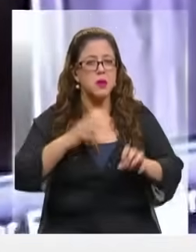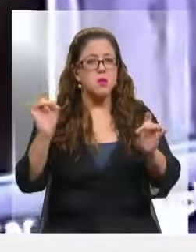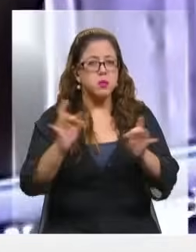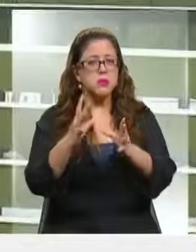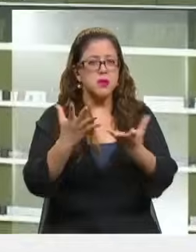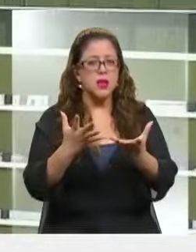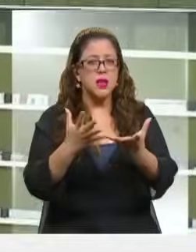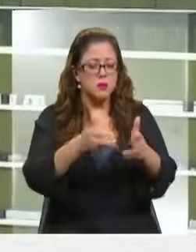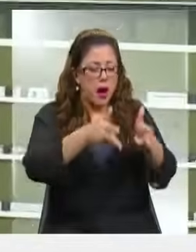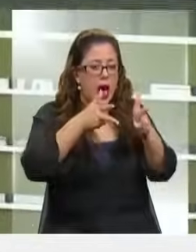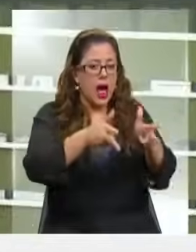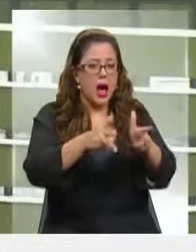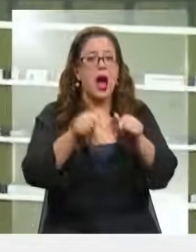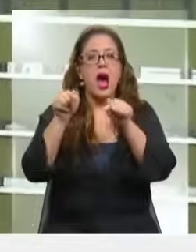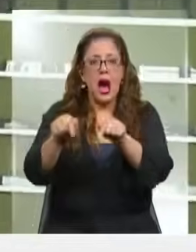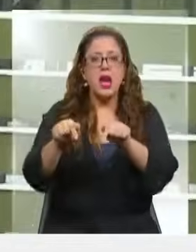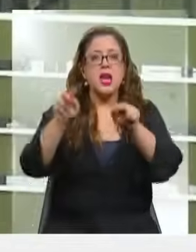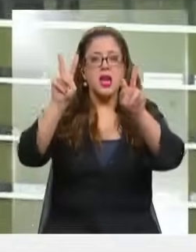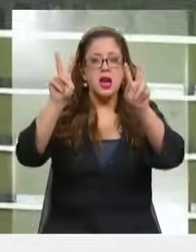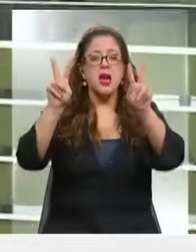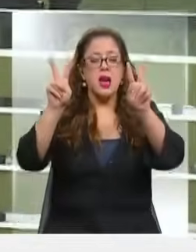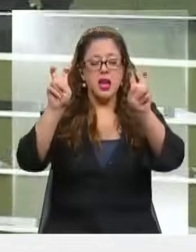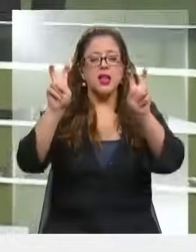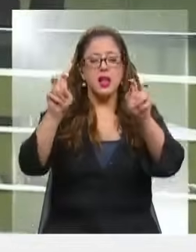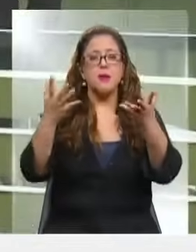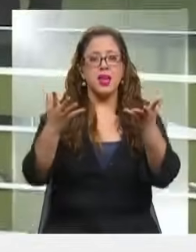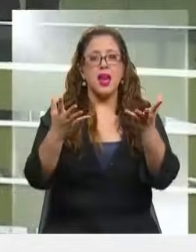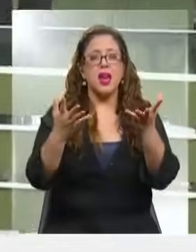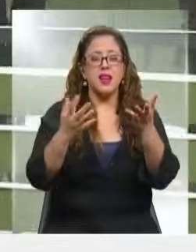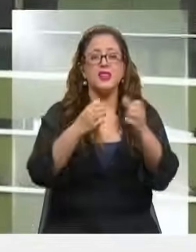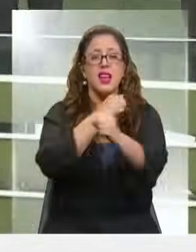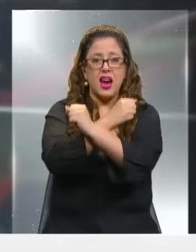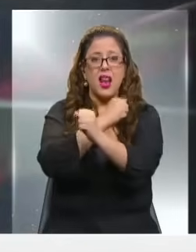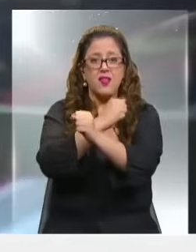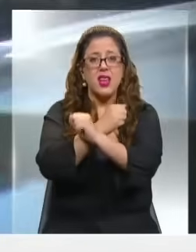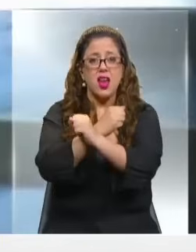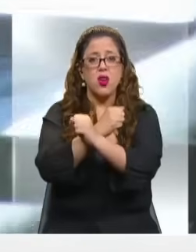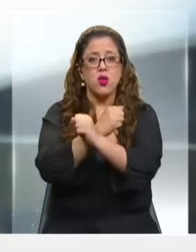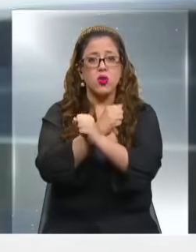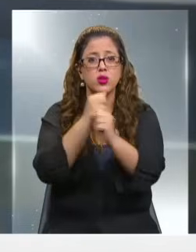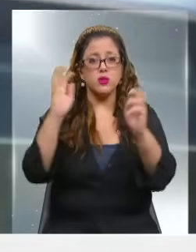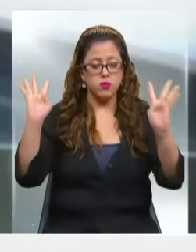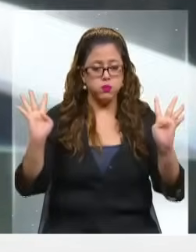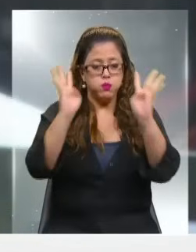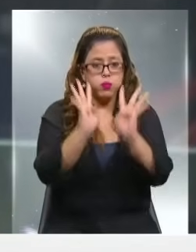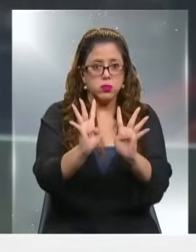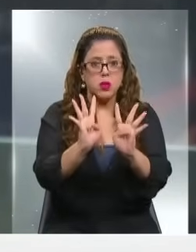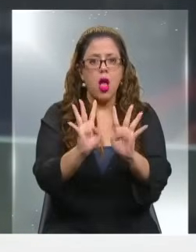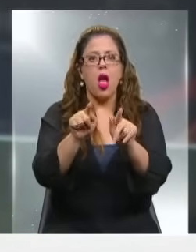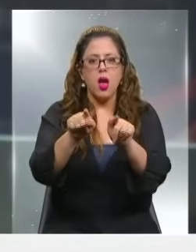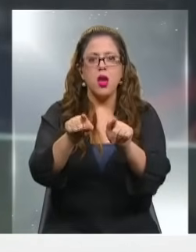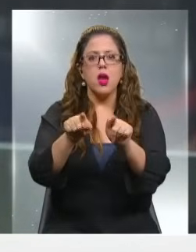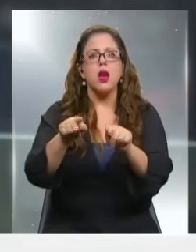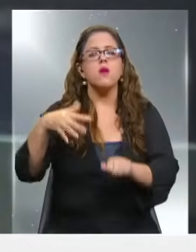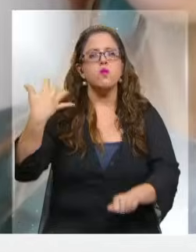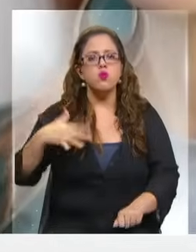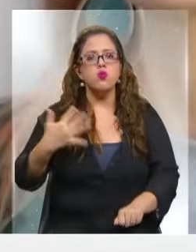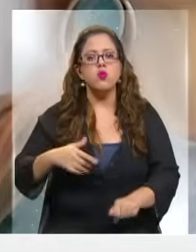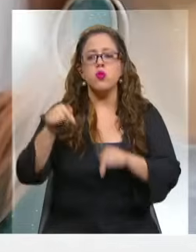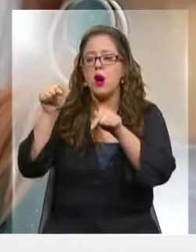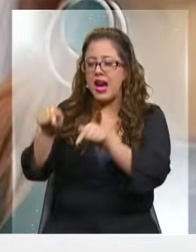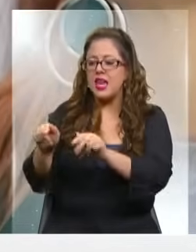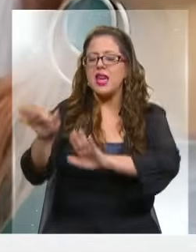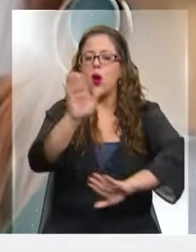represalias. Es ahí donde la presencia del fuerte control policial tomó una mayor relevancia. Y cuando el bien superior acá es resguardar